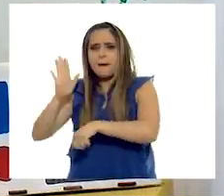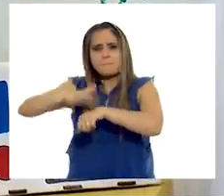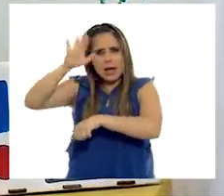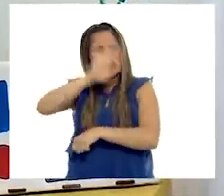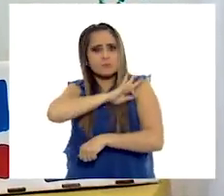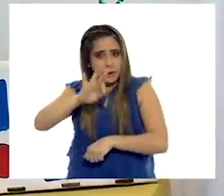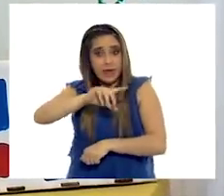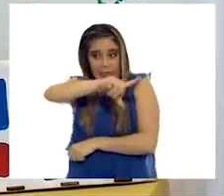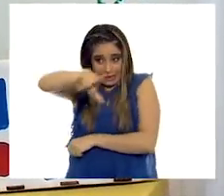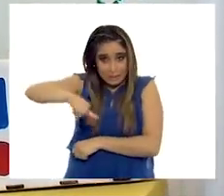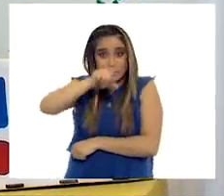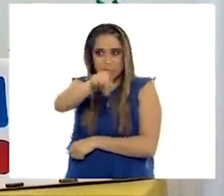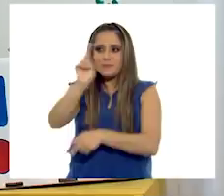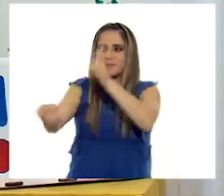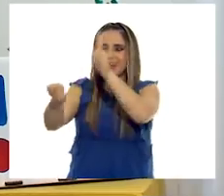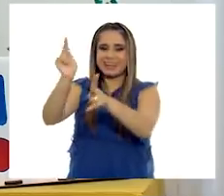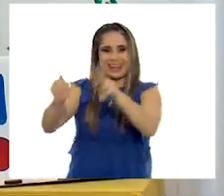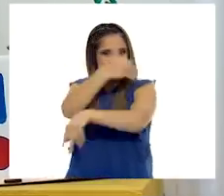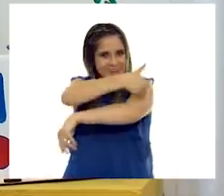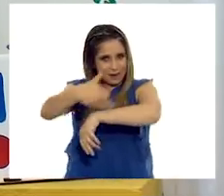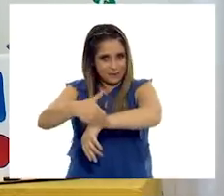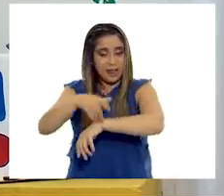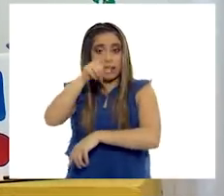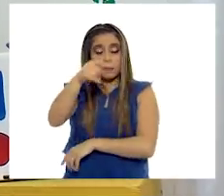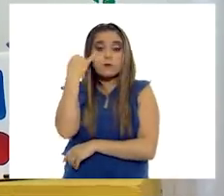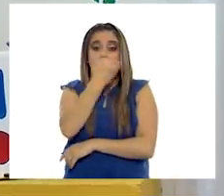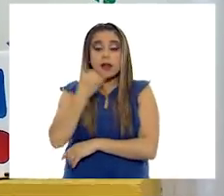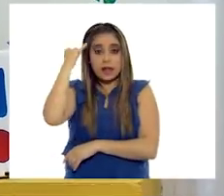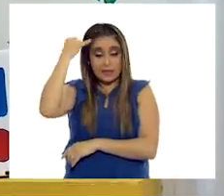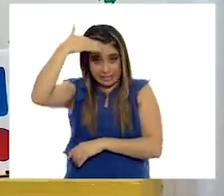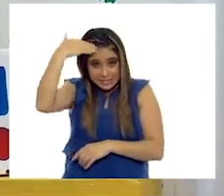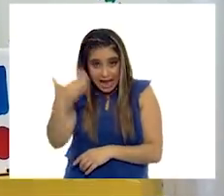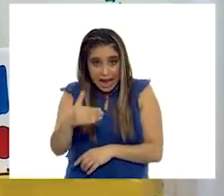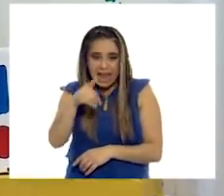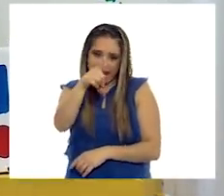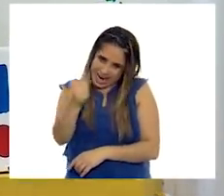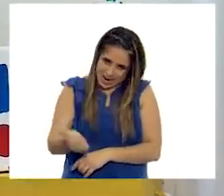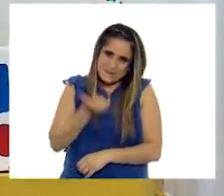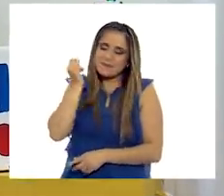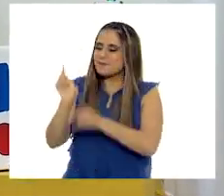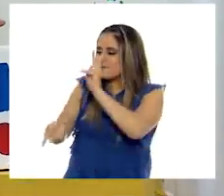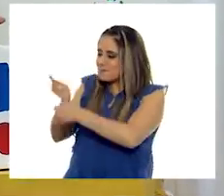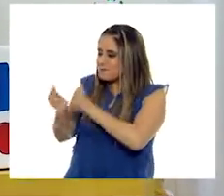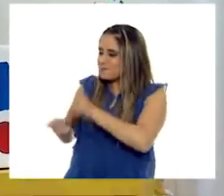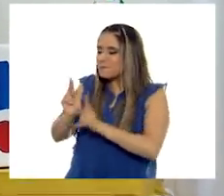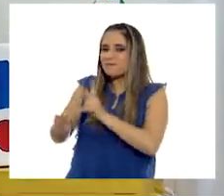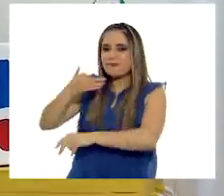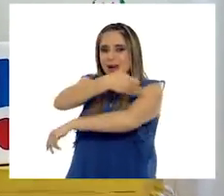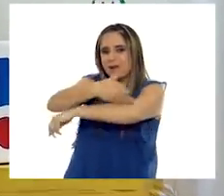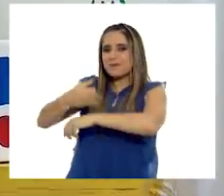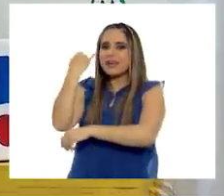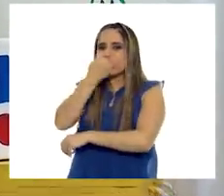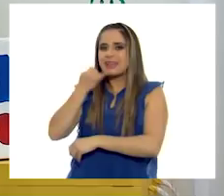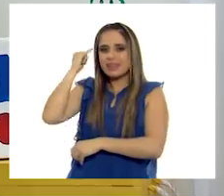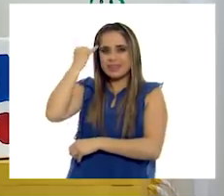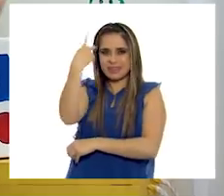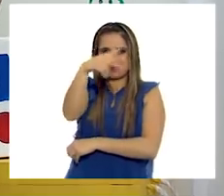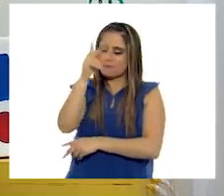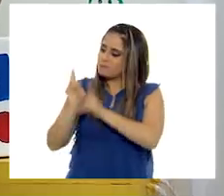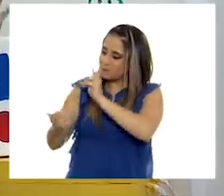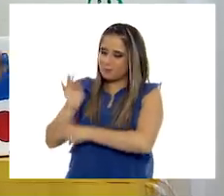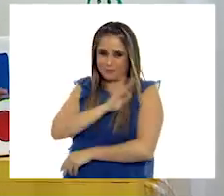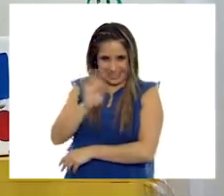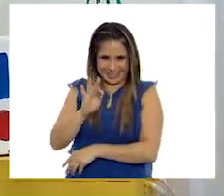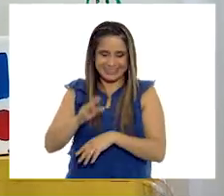familia. Si tienes la fortuna de hablar una lengua indígena, aprovecha también este momento para practicarla y platica con tu familia en tu lengua materna. Hasta